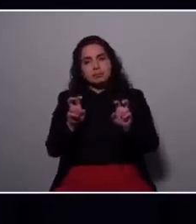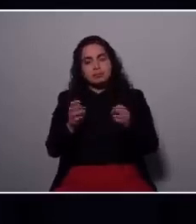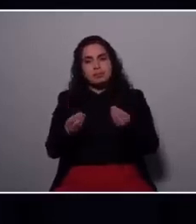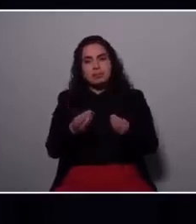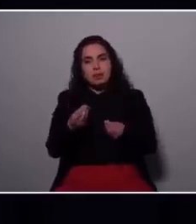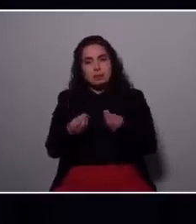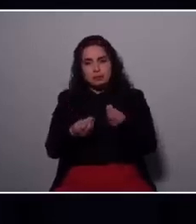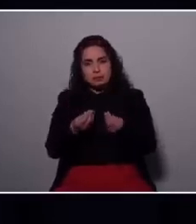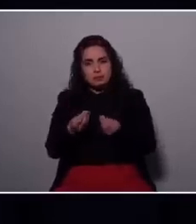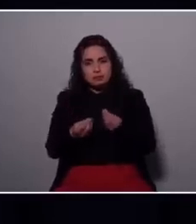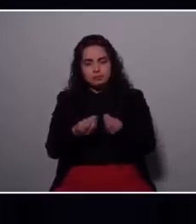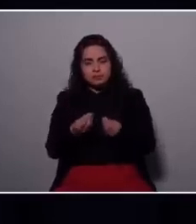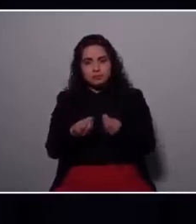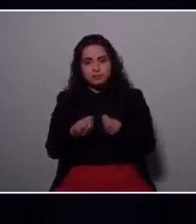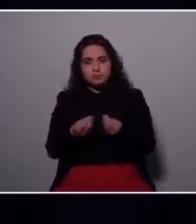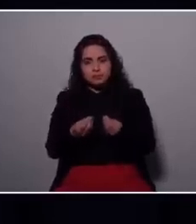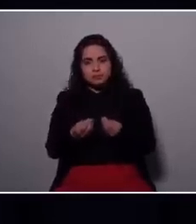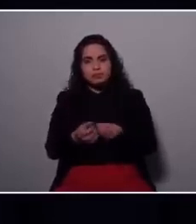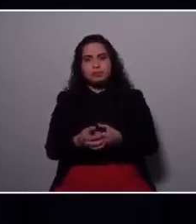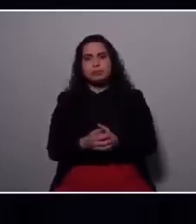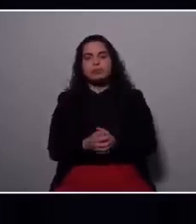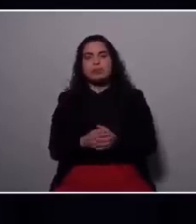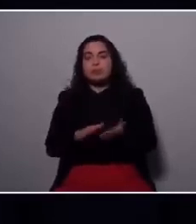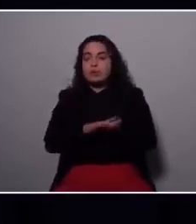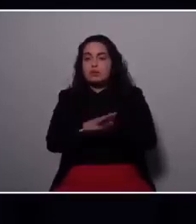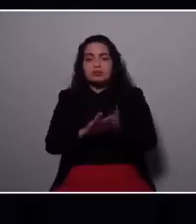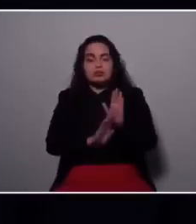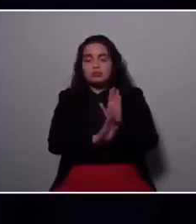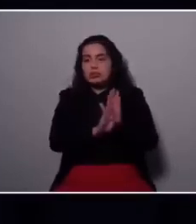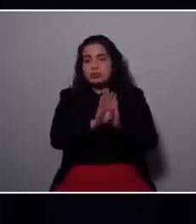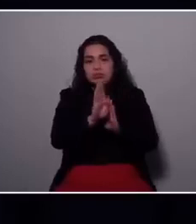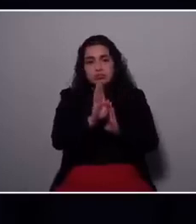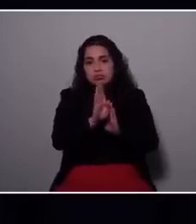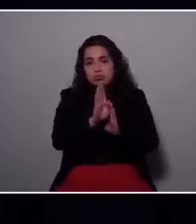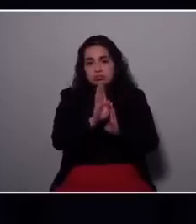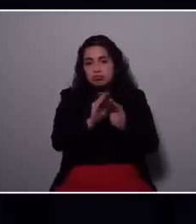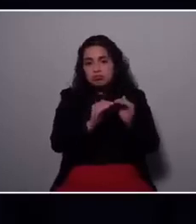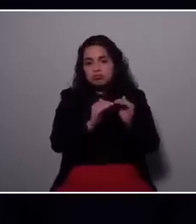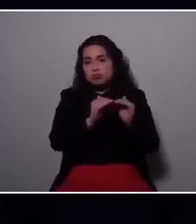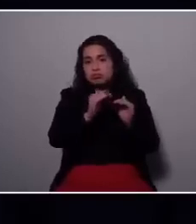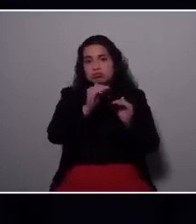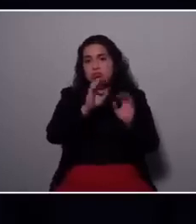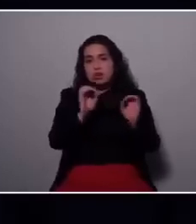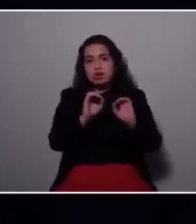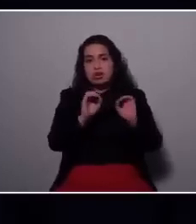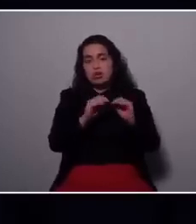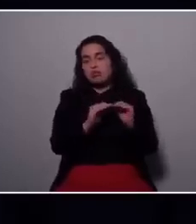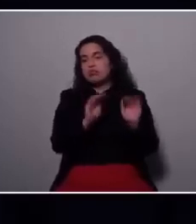que si no hay crecimiento, va a haber que repartir lo que hay.